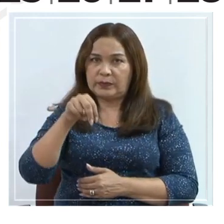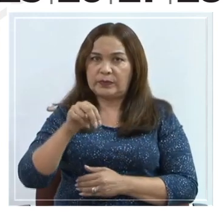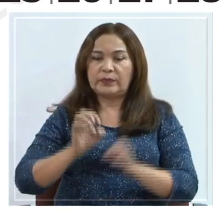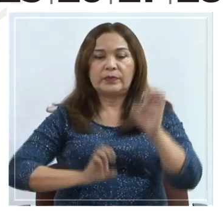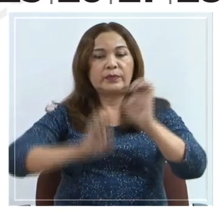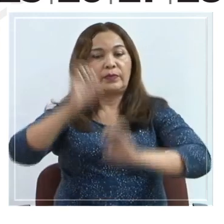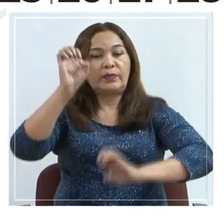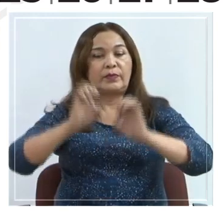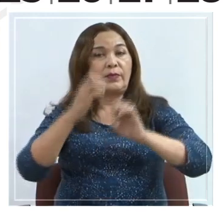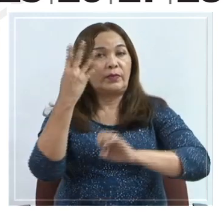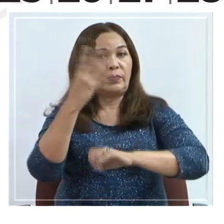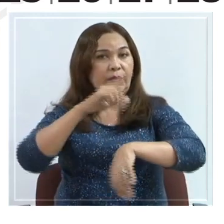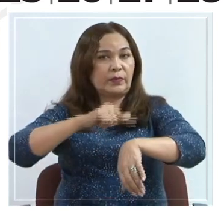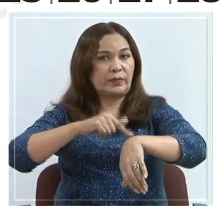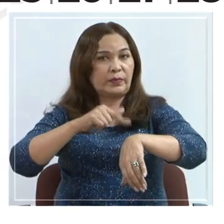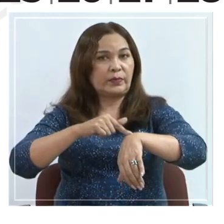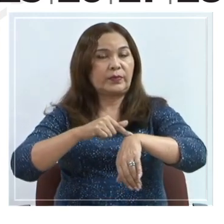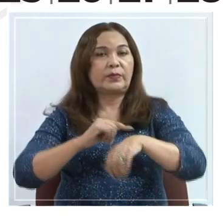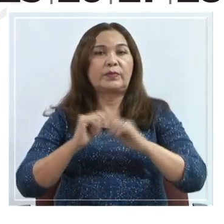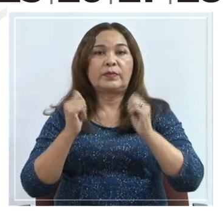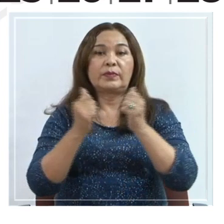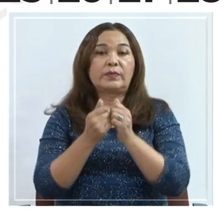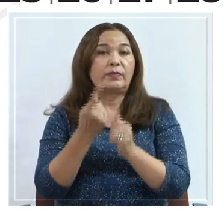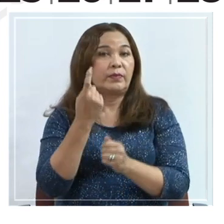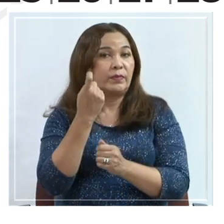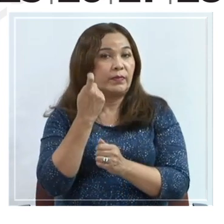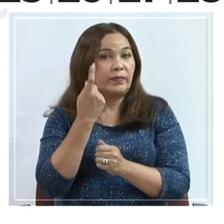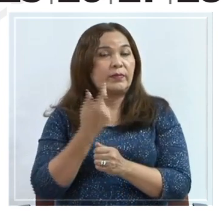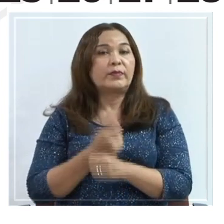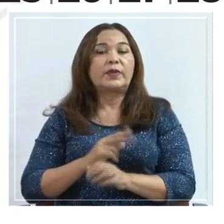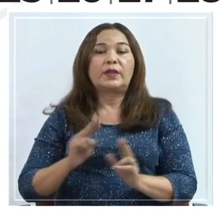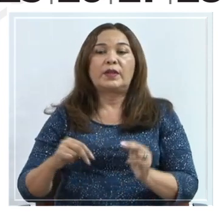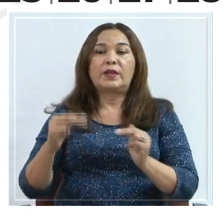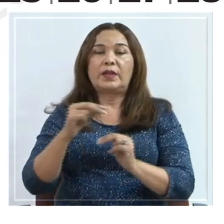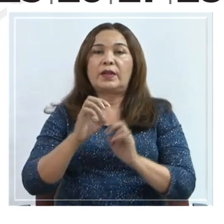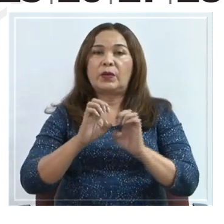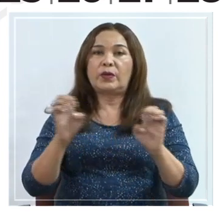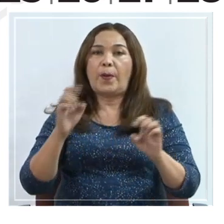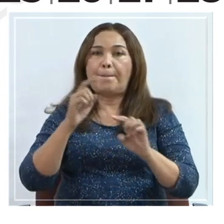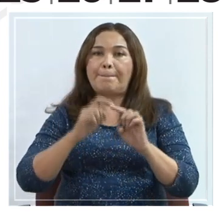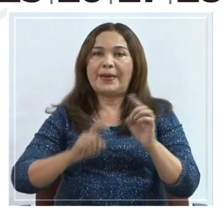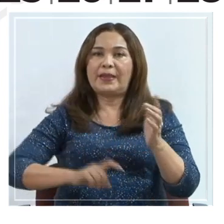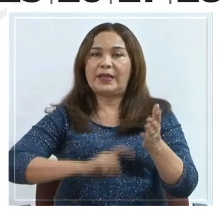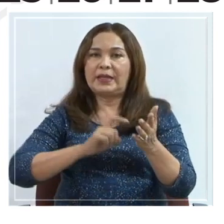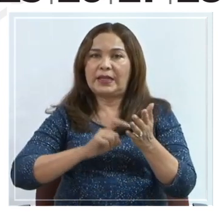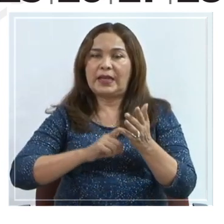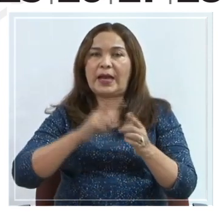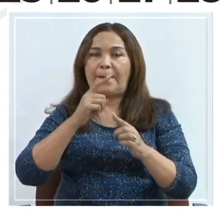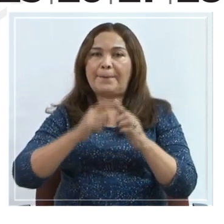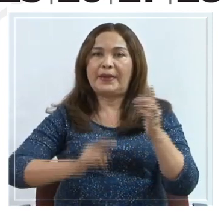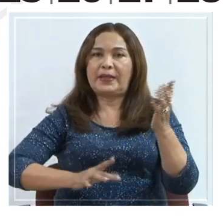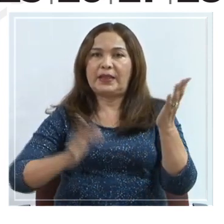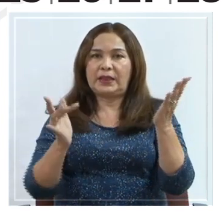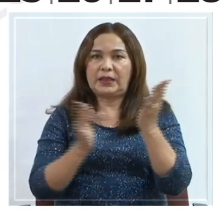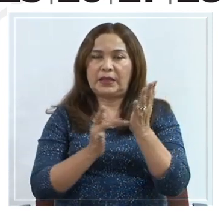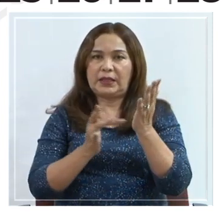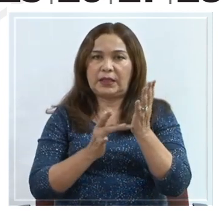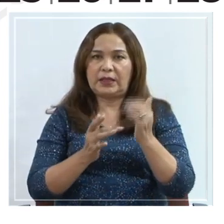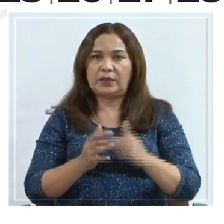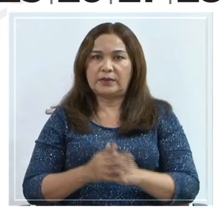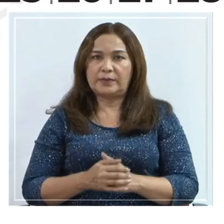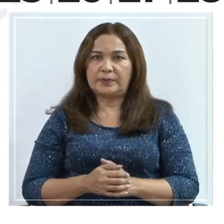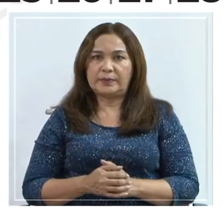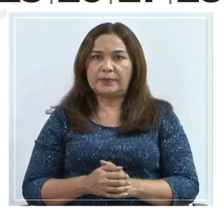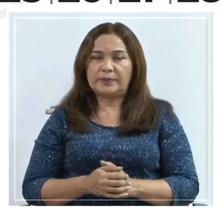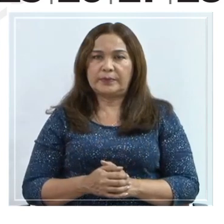evaluación del cuarto momento del área pendiente en el nivel de educación media general y media técnica